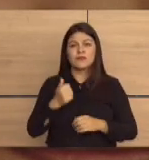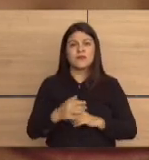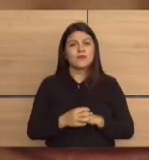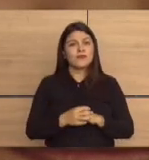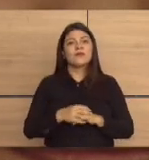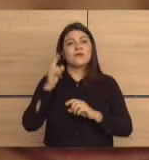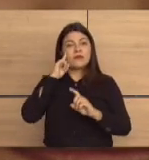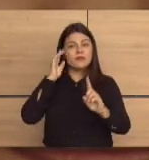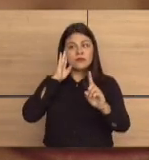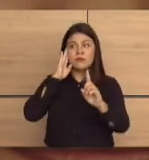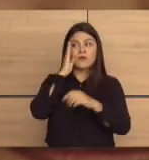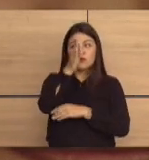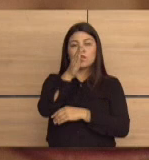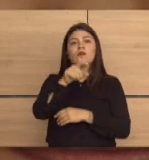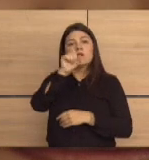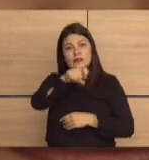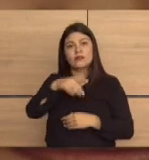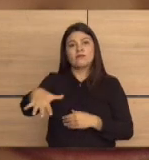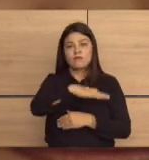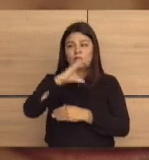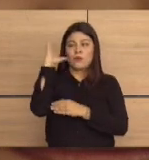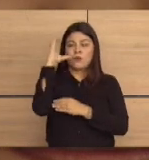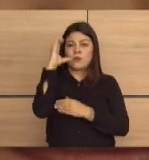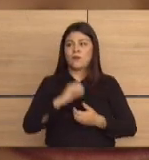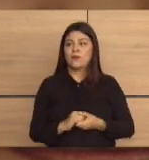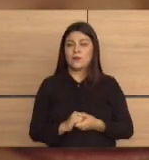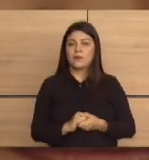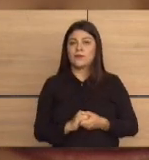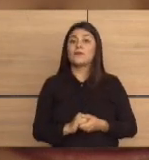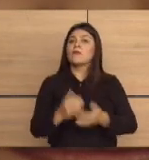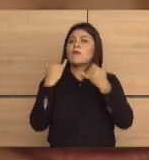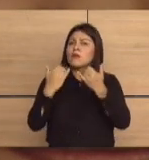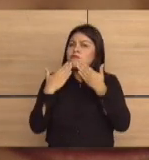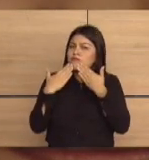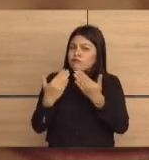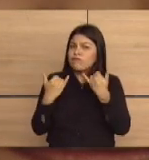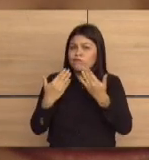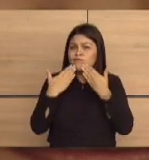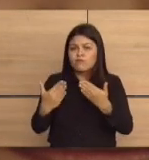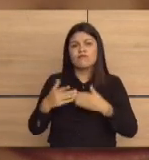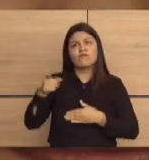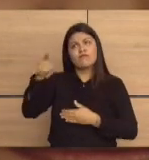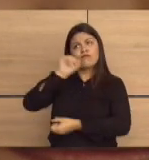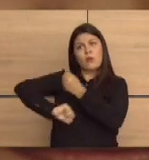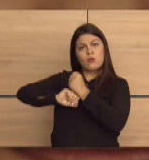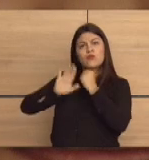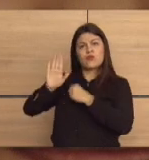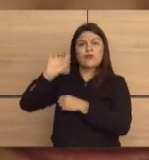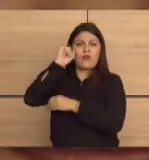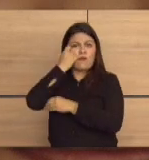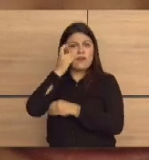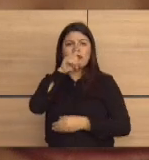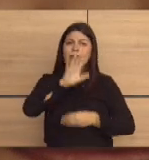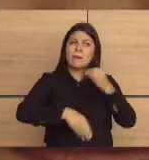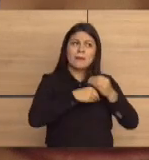que requiere y que necesita Colombia. Quiero agradecer ese estímulo del gobierno, del Ministerio de Educación a